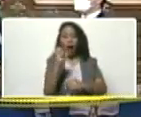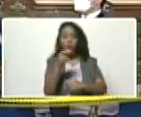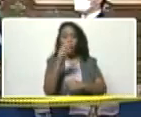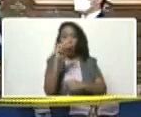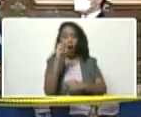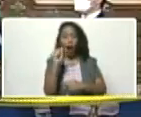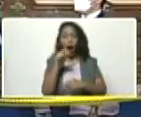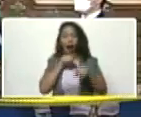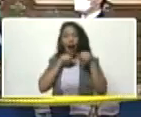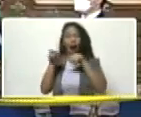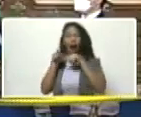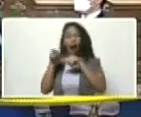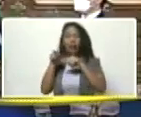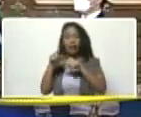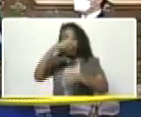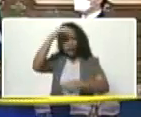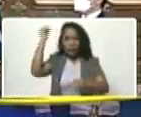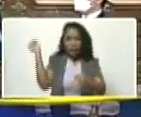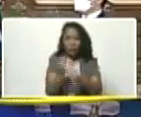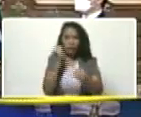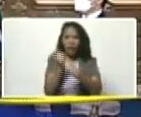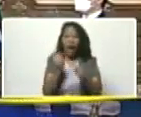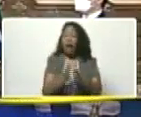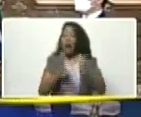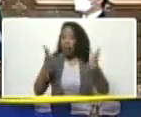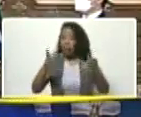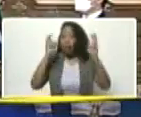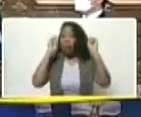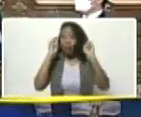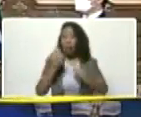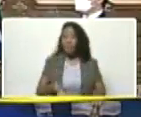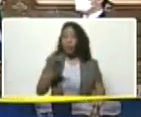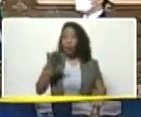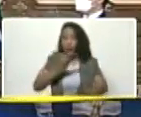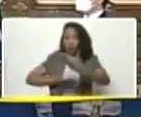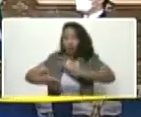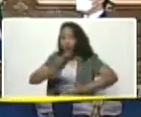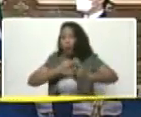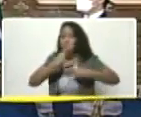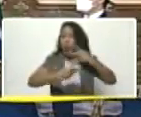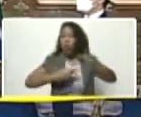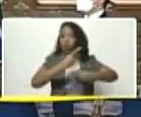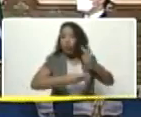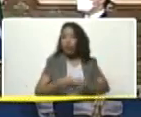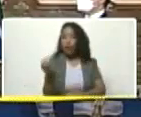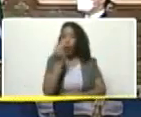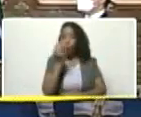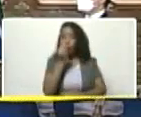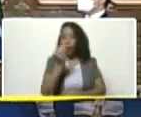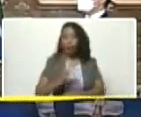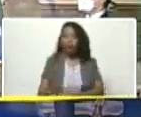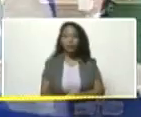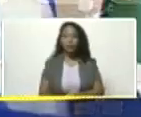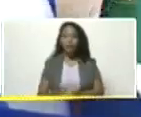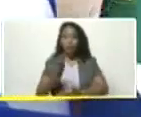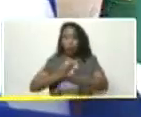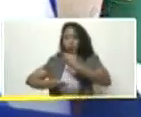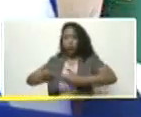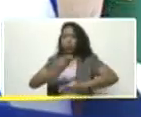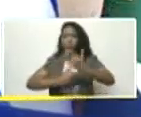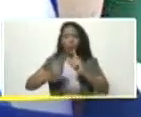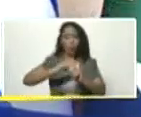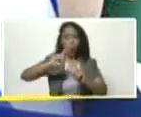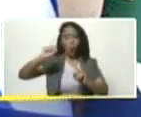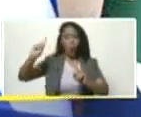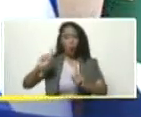Y allí se están trabajando grandes temas de la cooperación en la producción de alimentos, de la cooperación